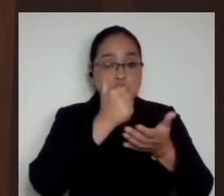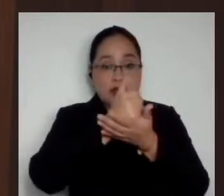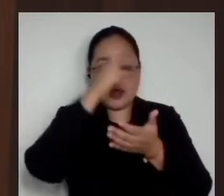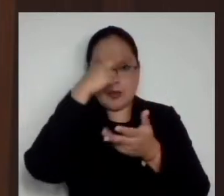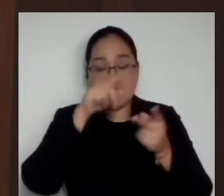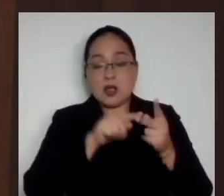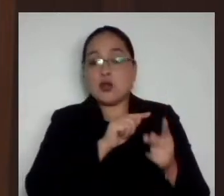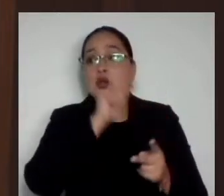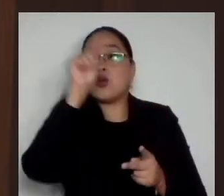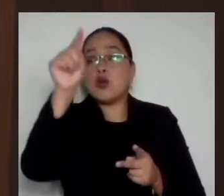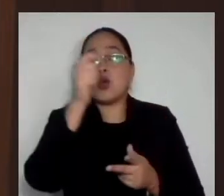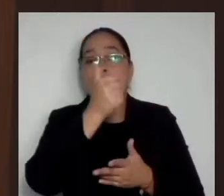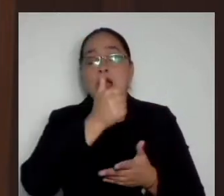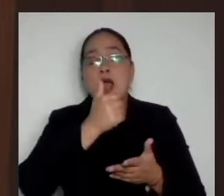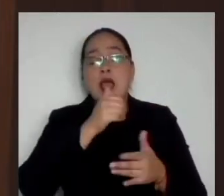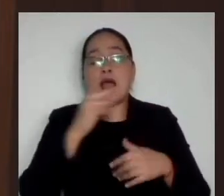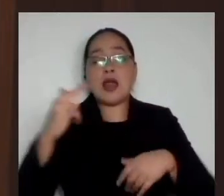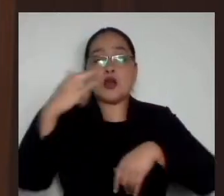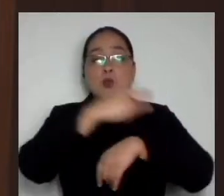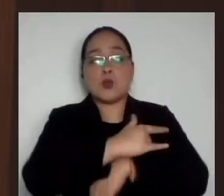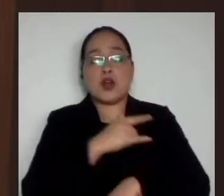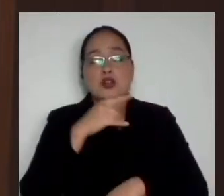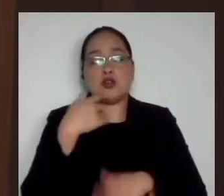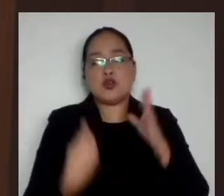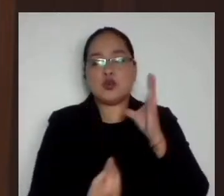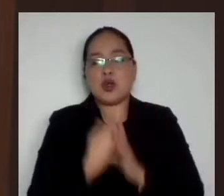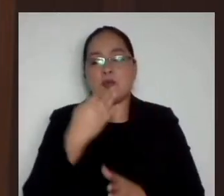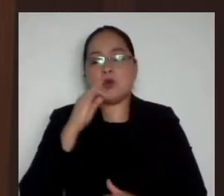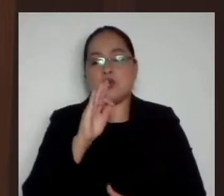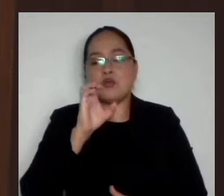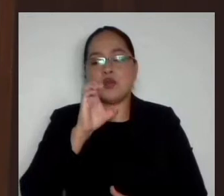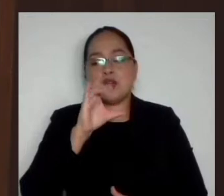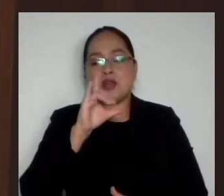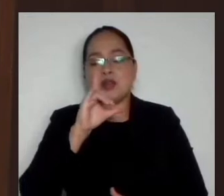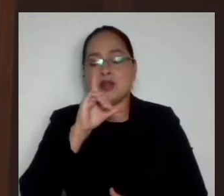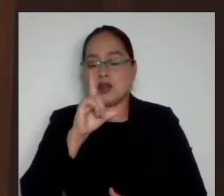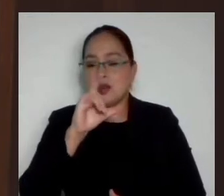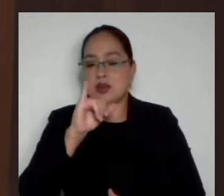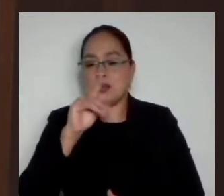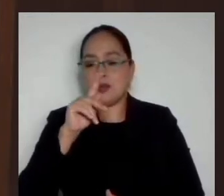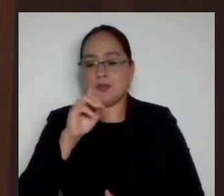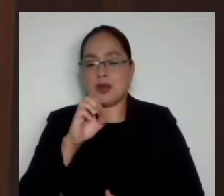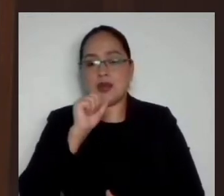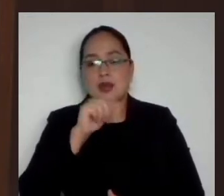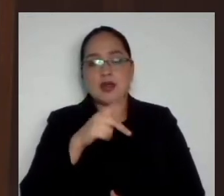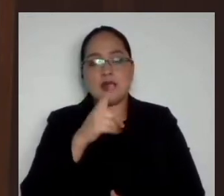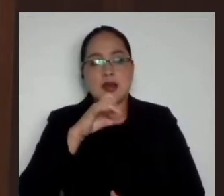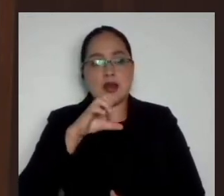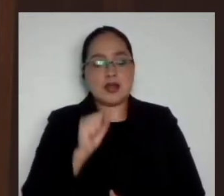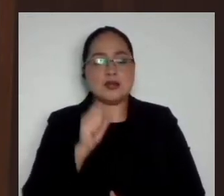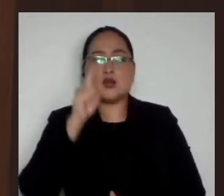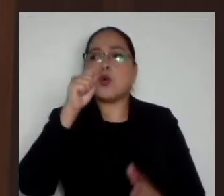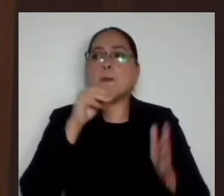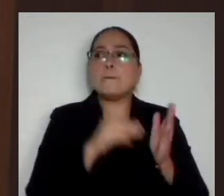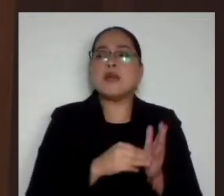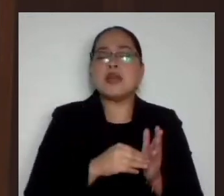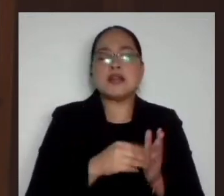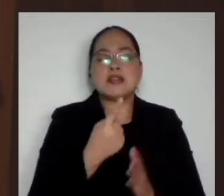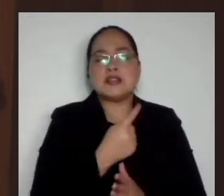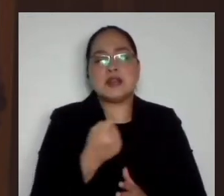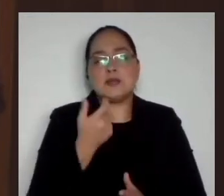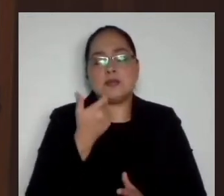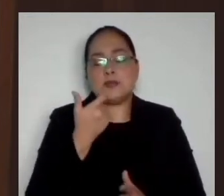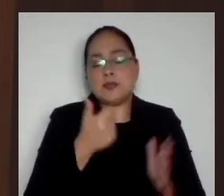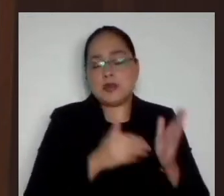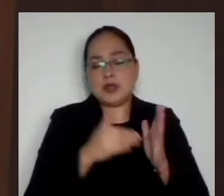aeropuerto Felipe Ángeles, por otros 1,100 millones de pesos. Total son 6,100 millones de